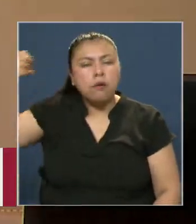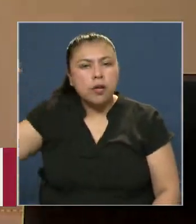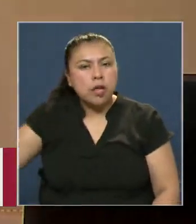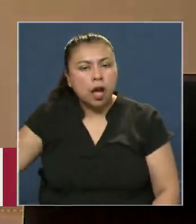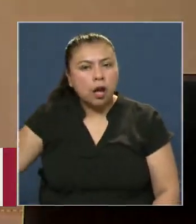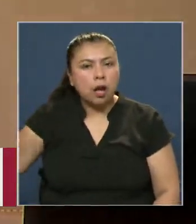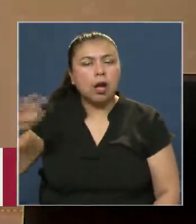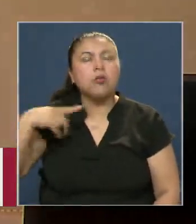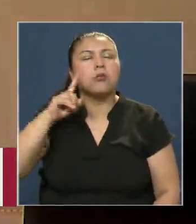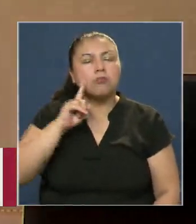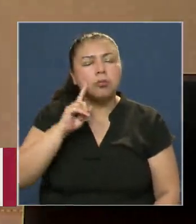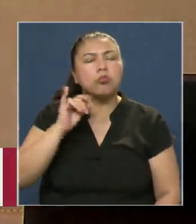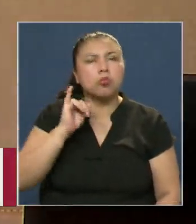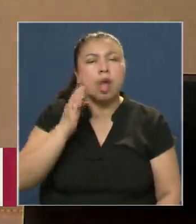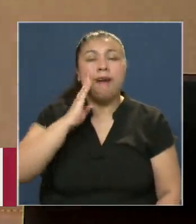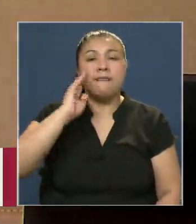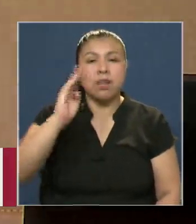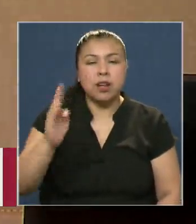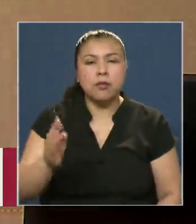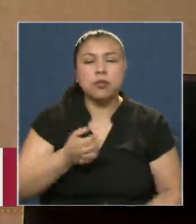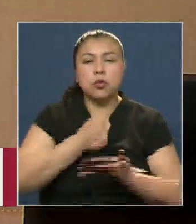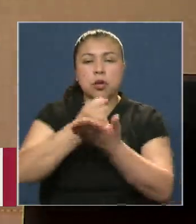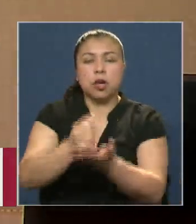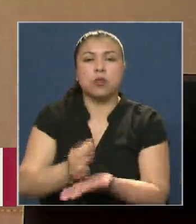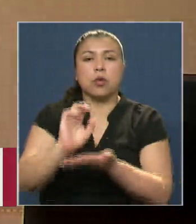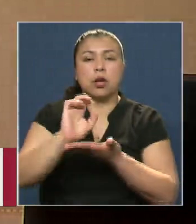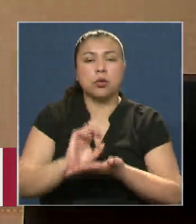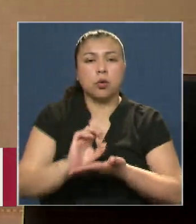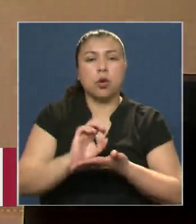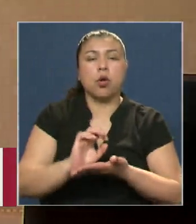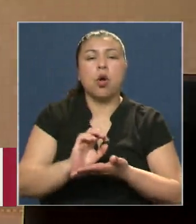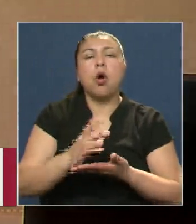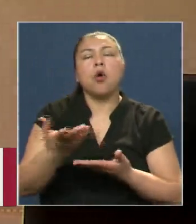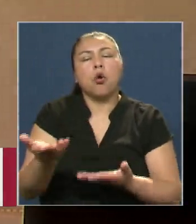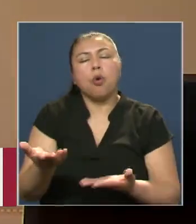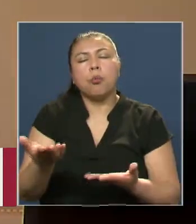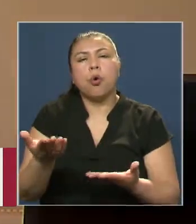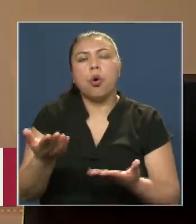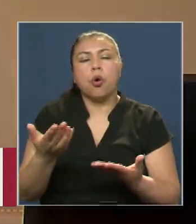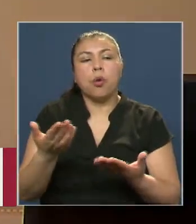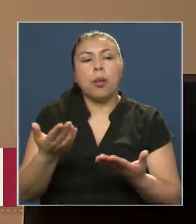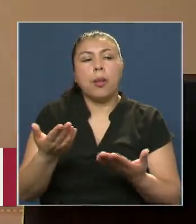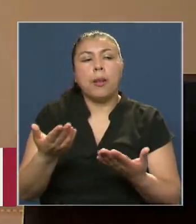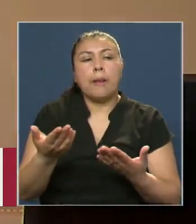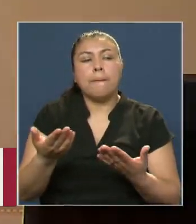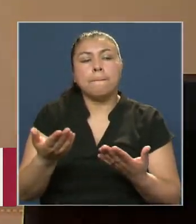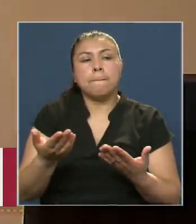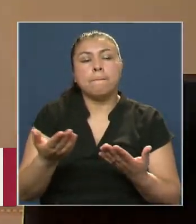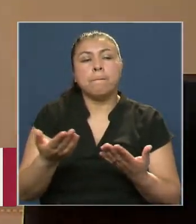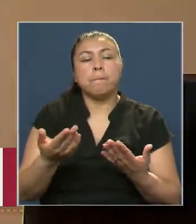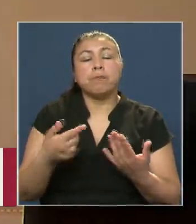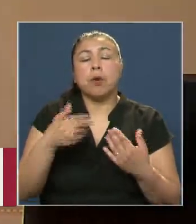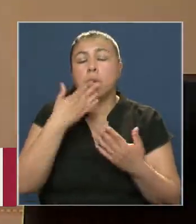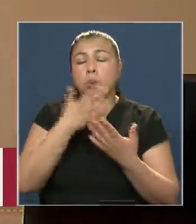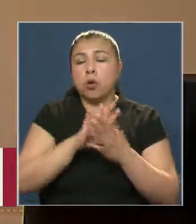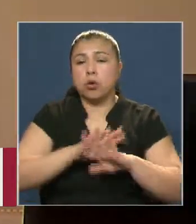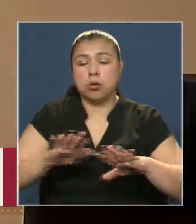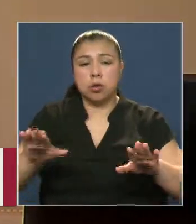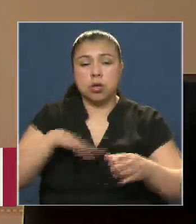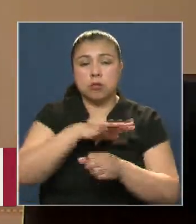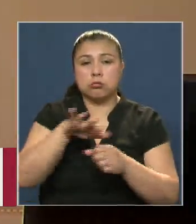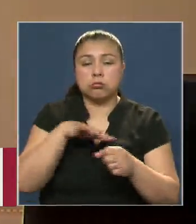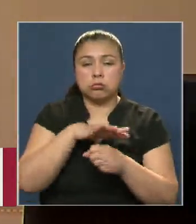tienen una serie de beneficios, de la ayuda del Estado, una mano amiga, pero resulta cuando salen de esta situación se